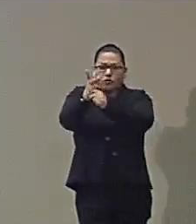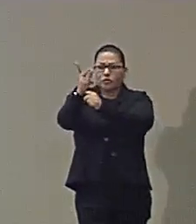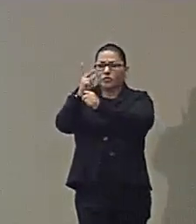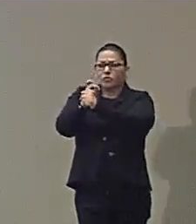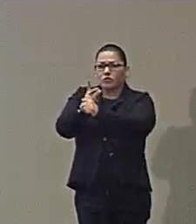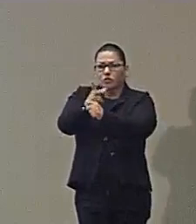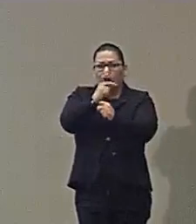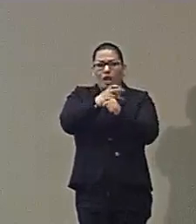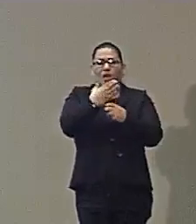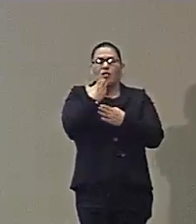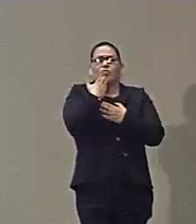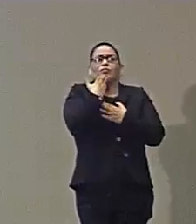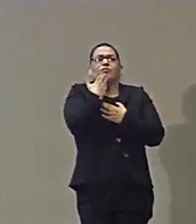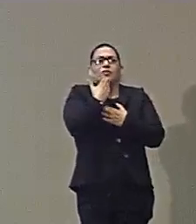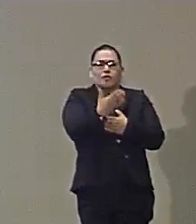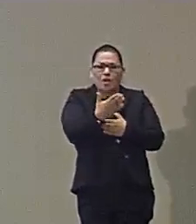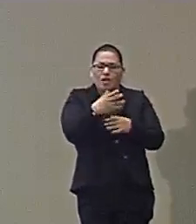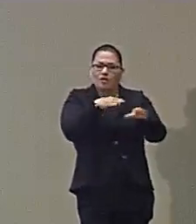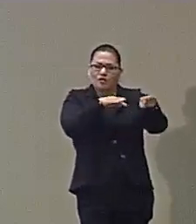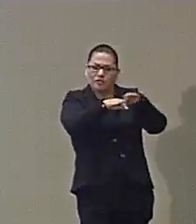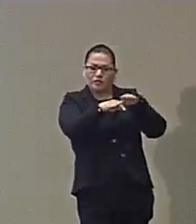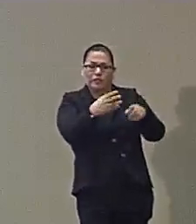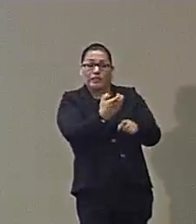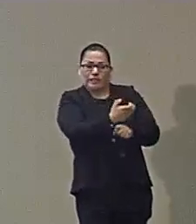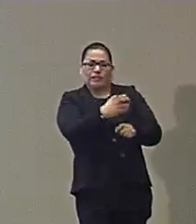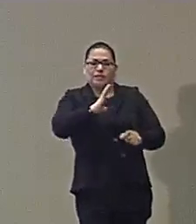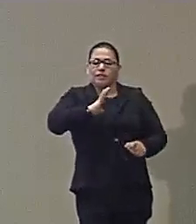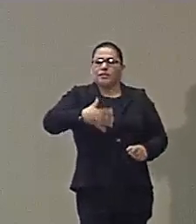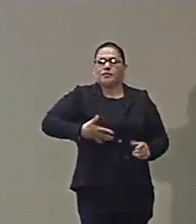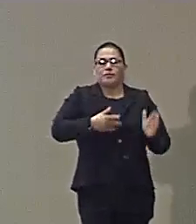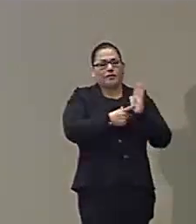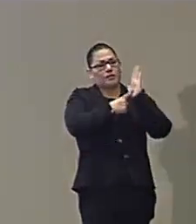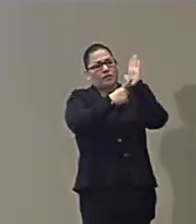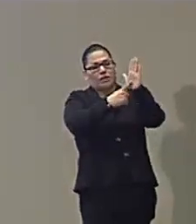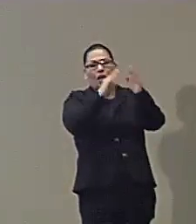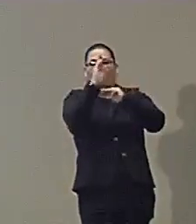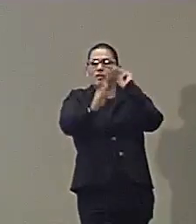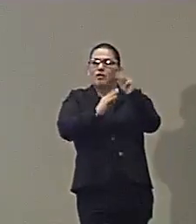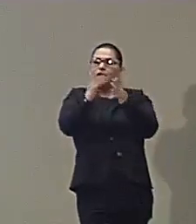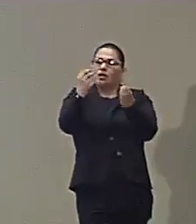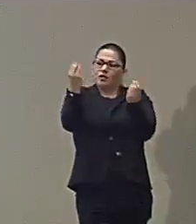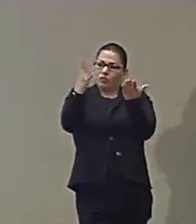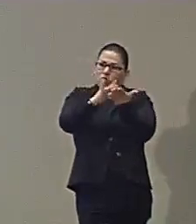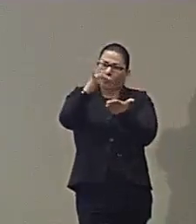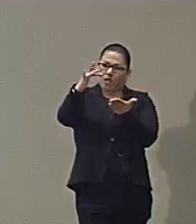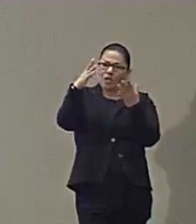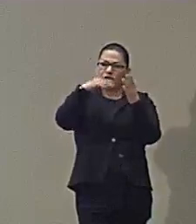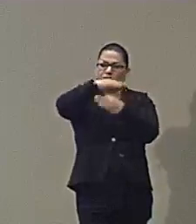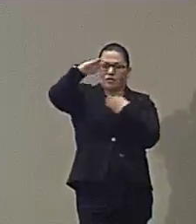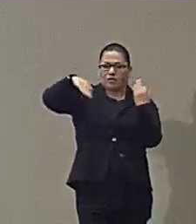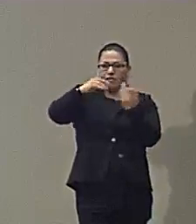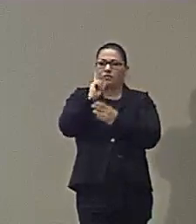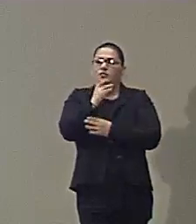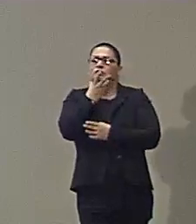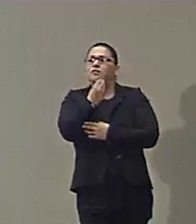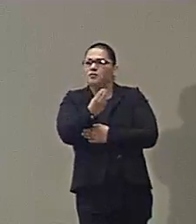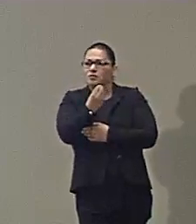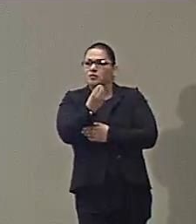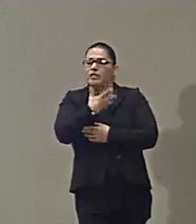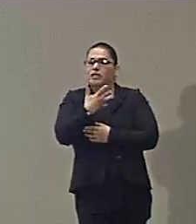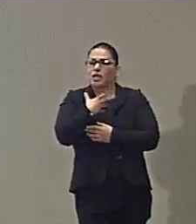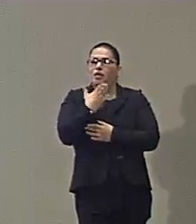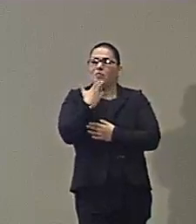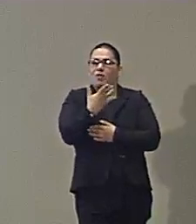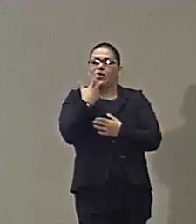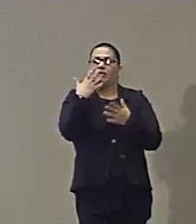buen partido de ese orgullo que mostramos al mundo muchas gracias a todas ya todos que tengamos un